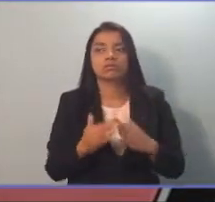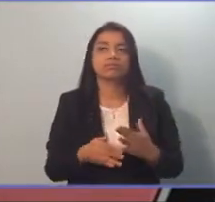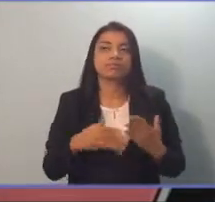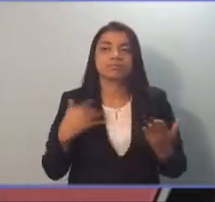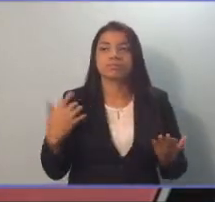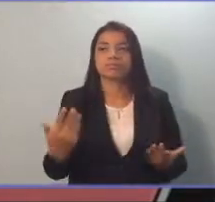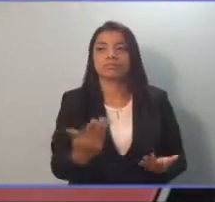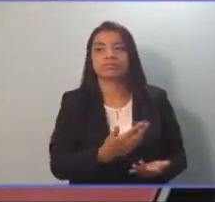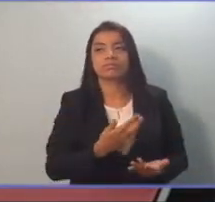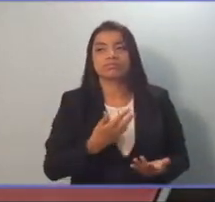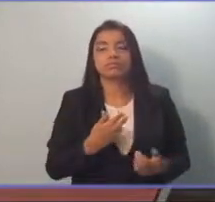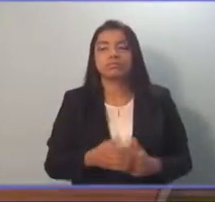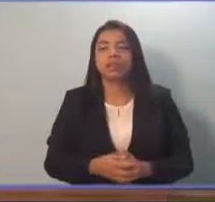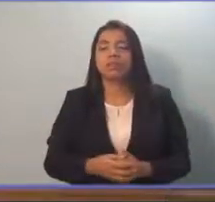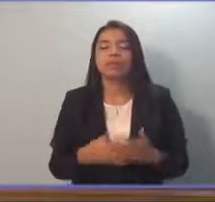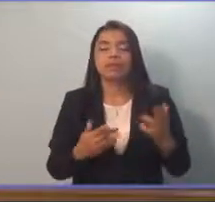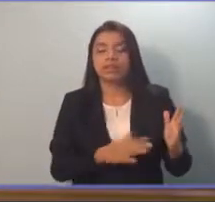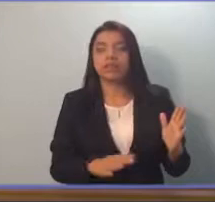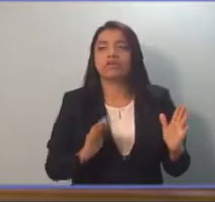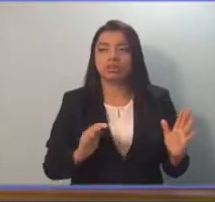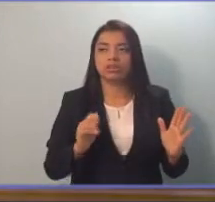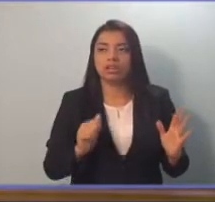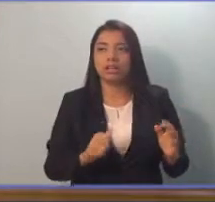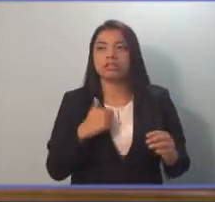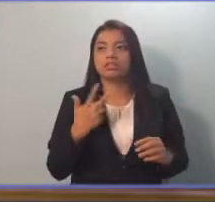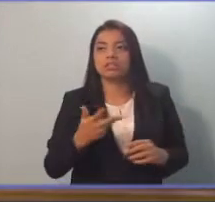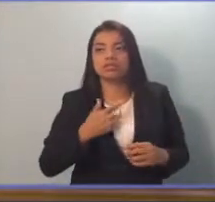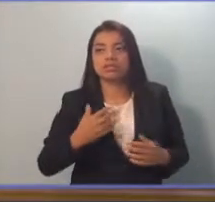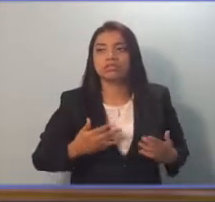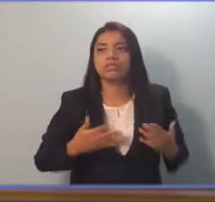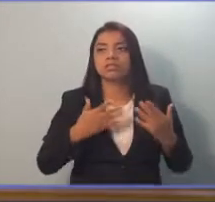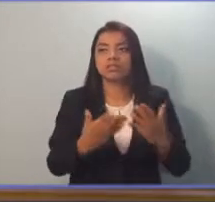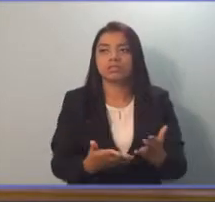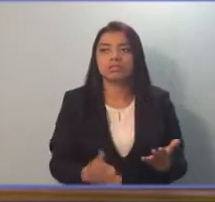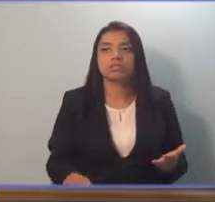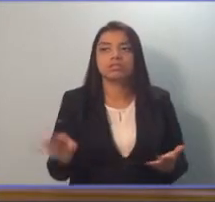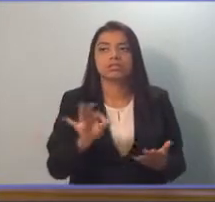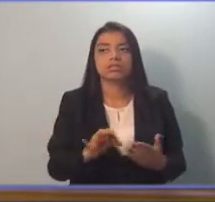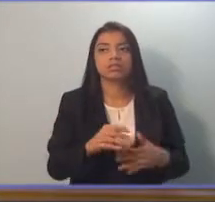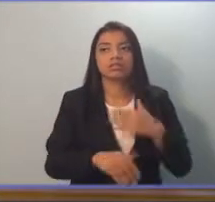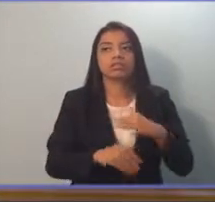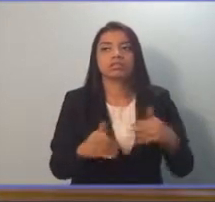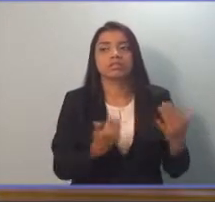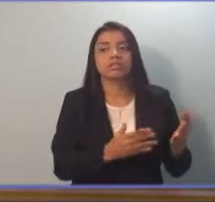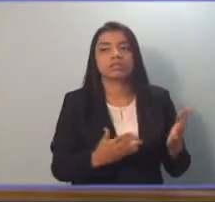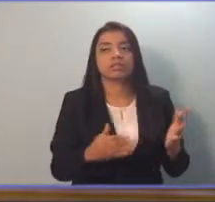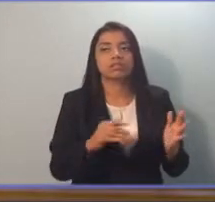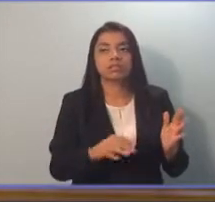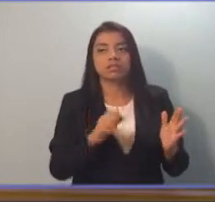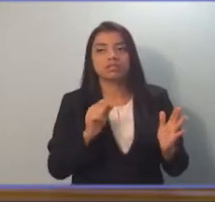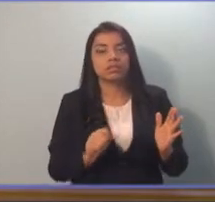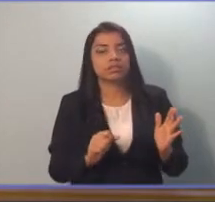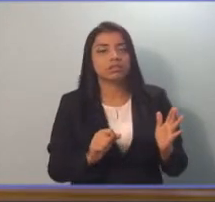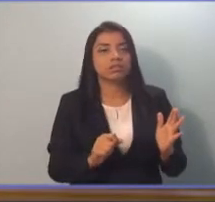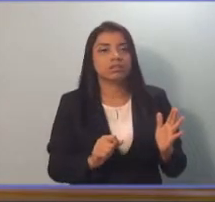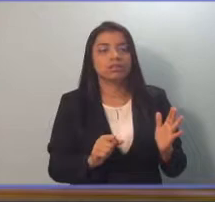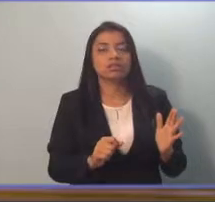tenido privados de libertad colaborando en la limpieza de centros turísticos y